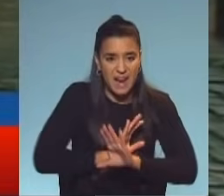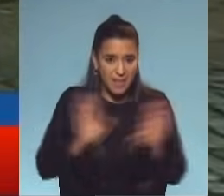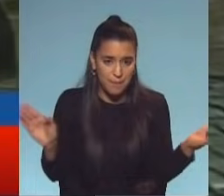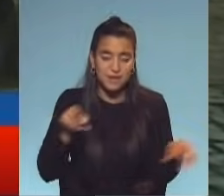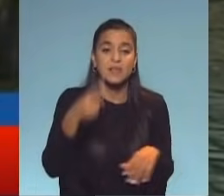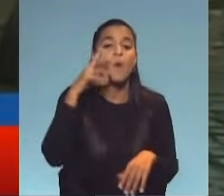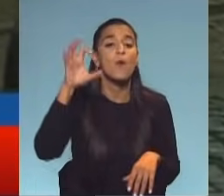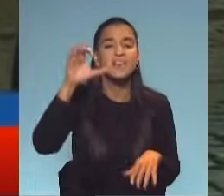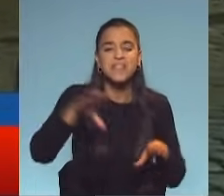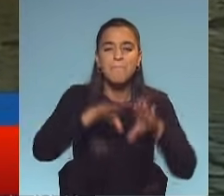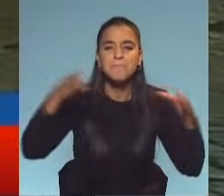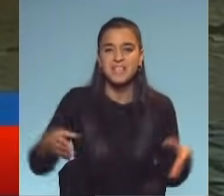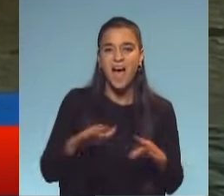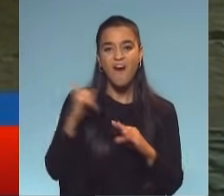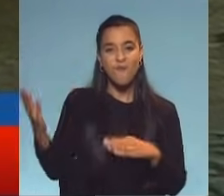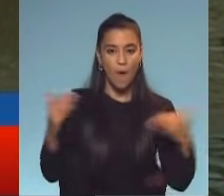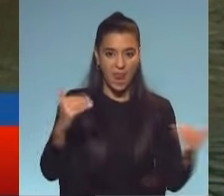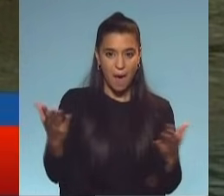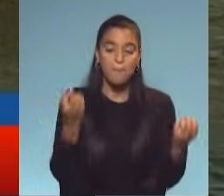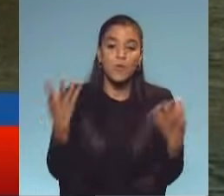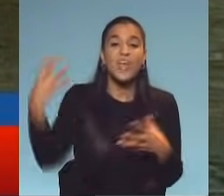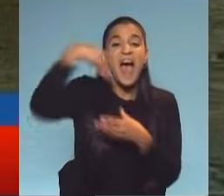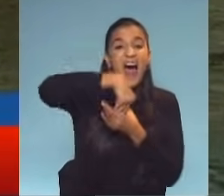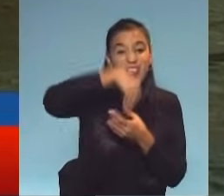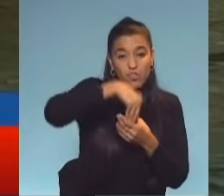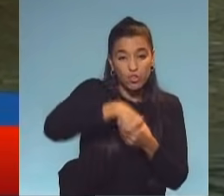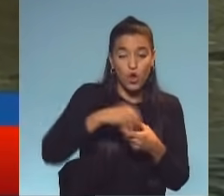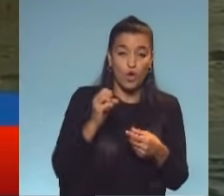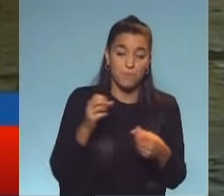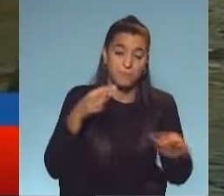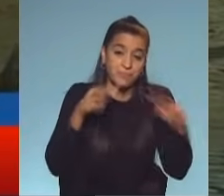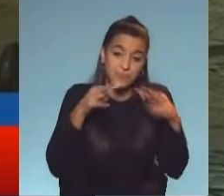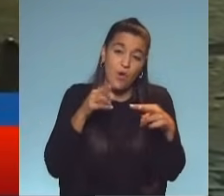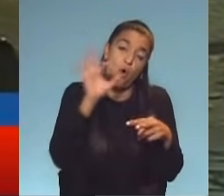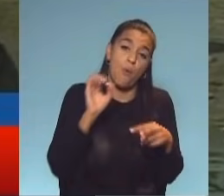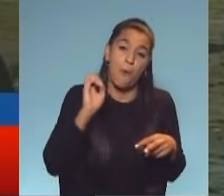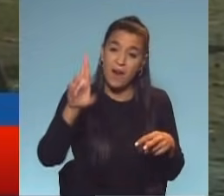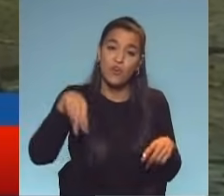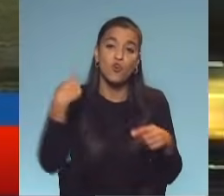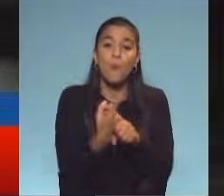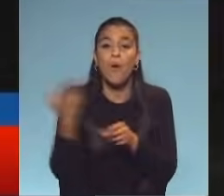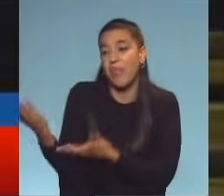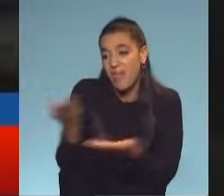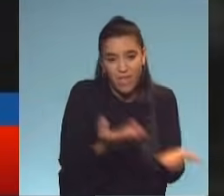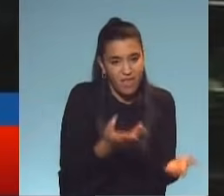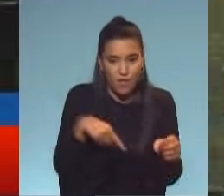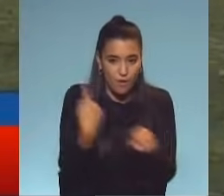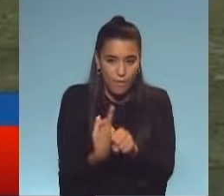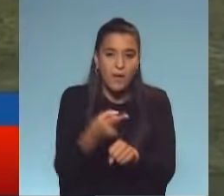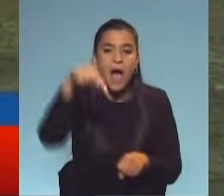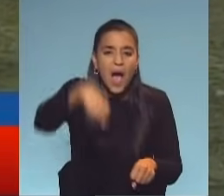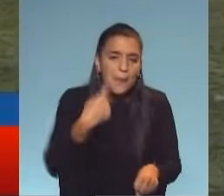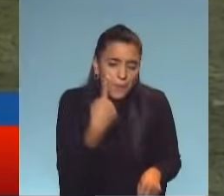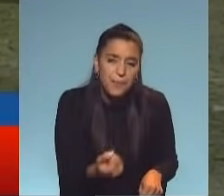las mesas estaban ubicadas en la vereda porque en el interior de los lugares no pueden recibir gente. Lo que vemos ahora es